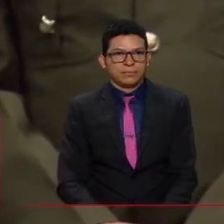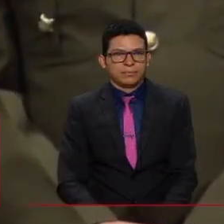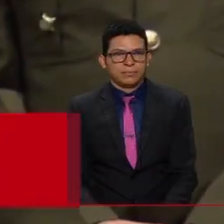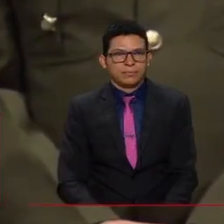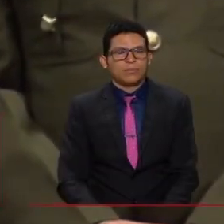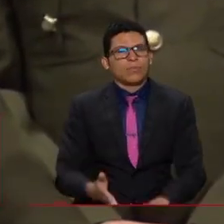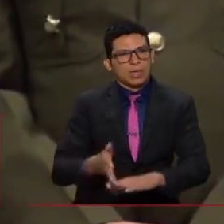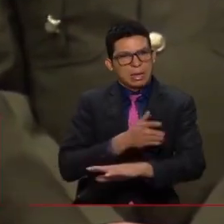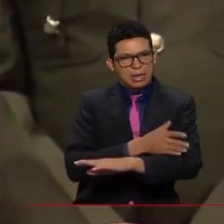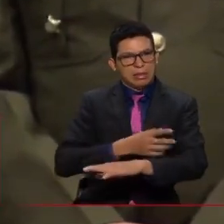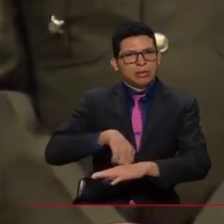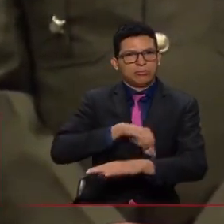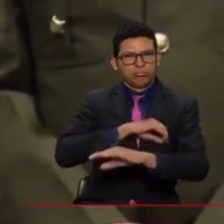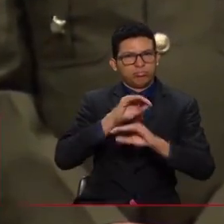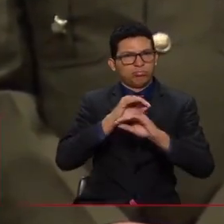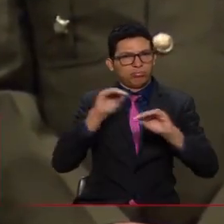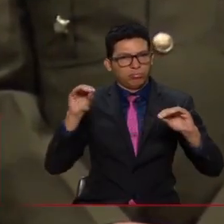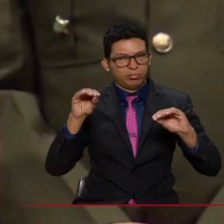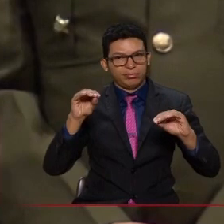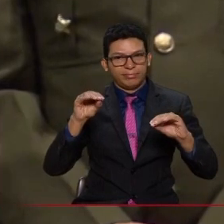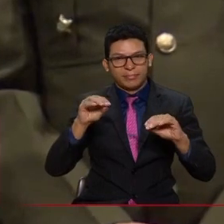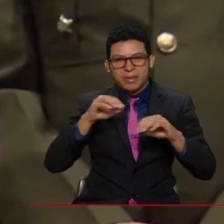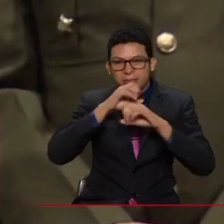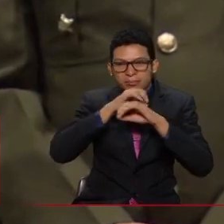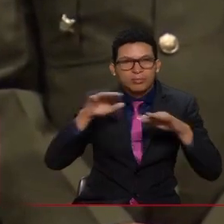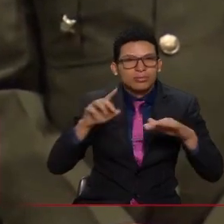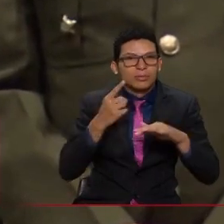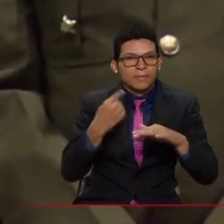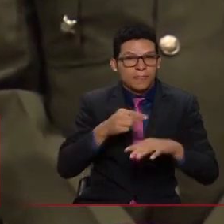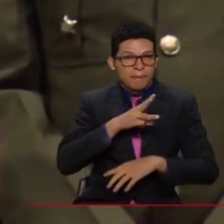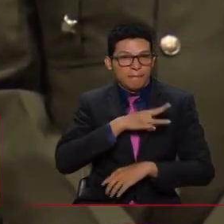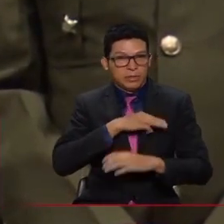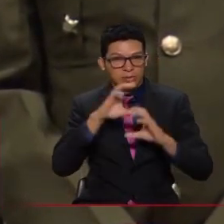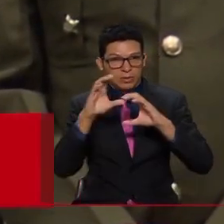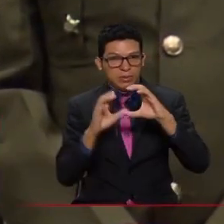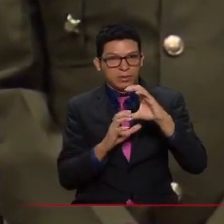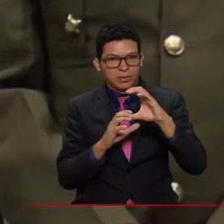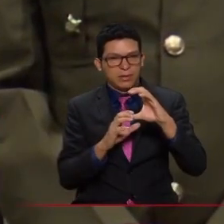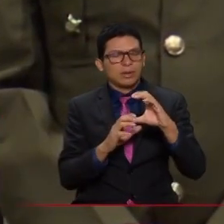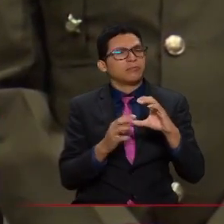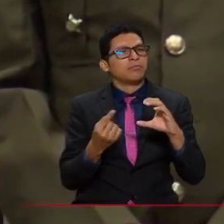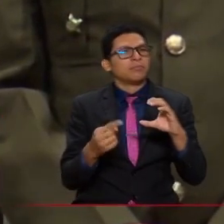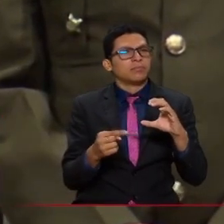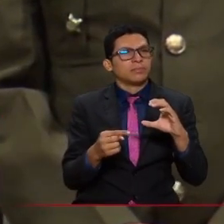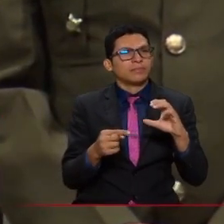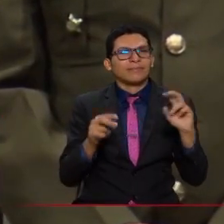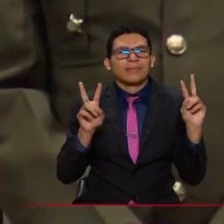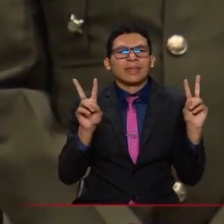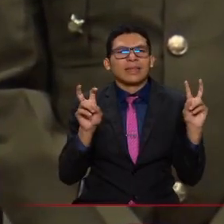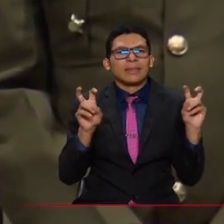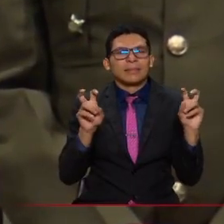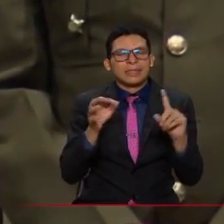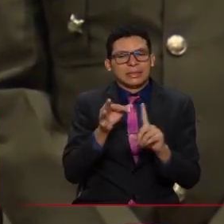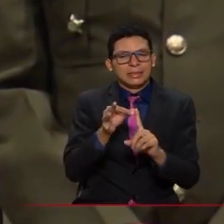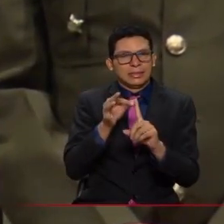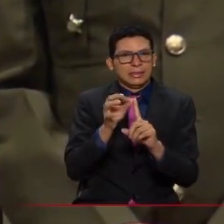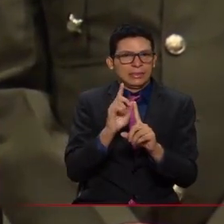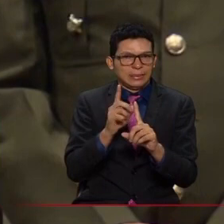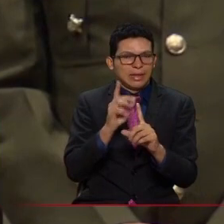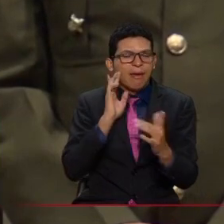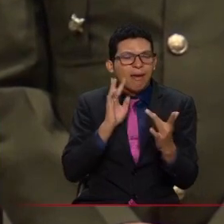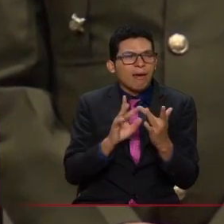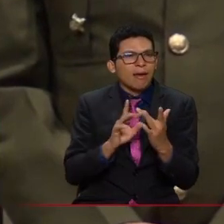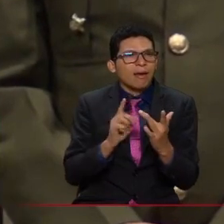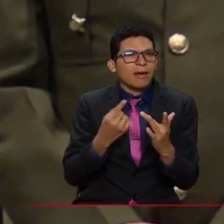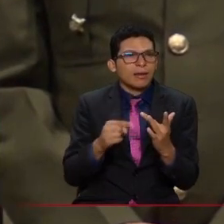Habíamos anunciado, cuando se hizo el lanzamiento de la misión Cauca, que un tema especial